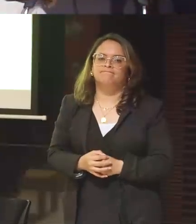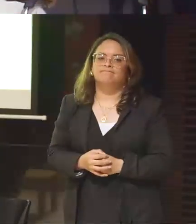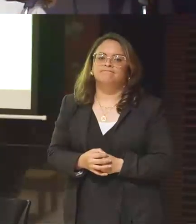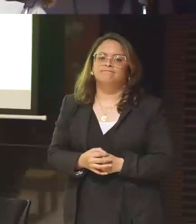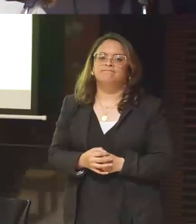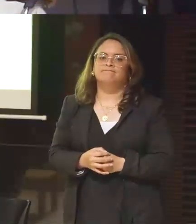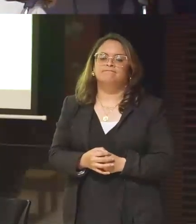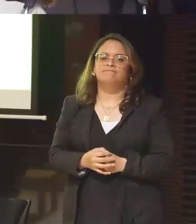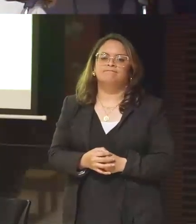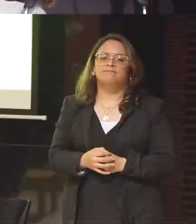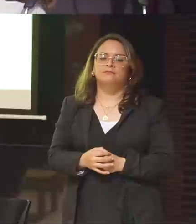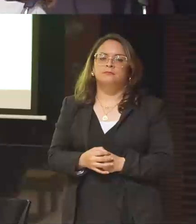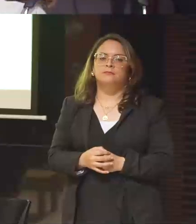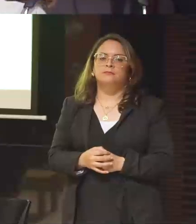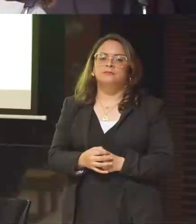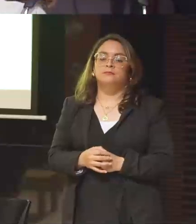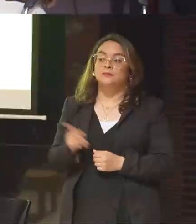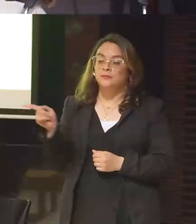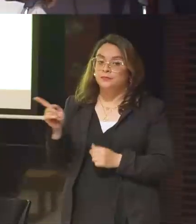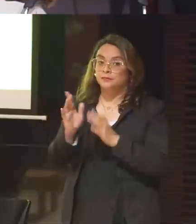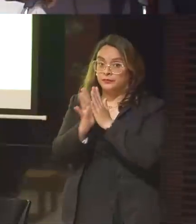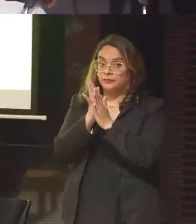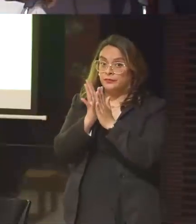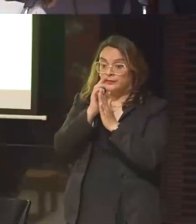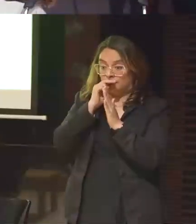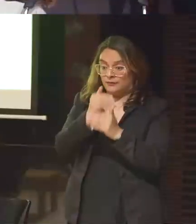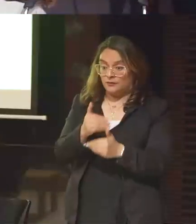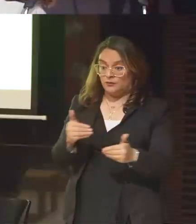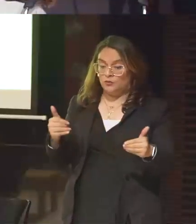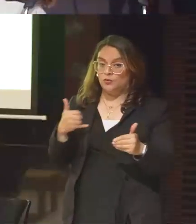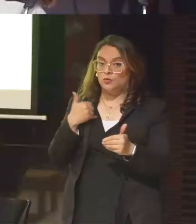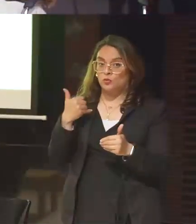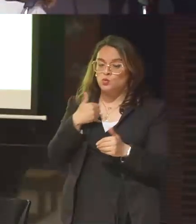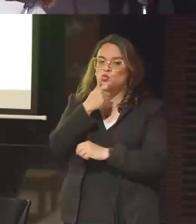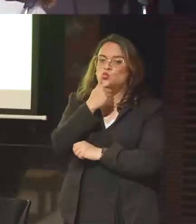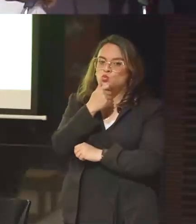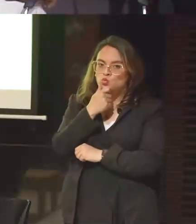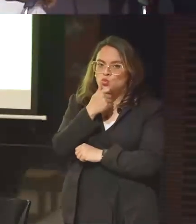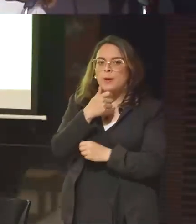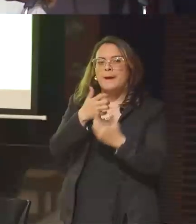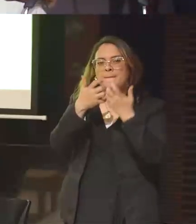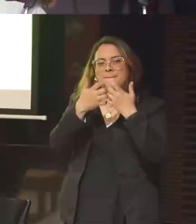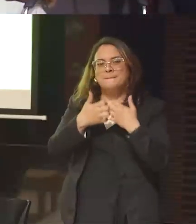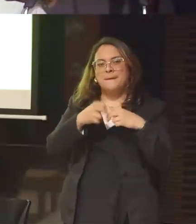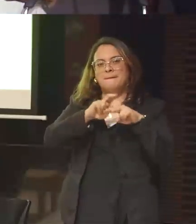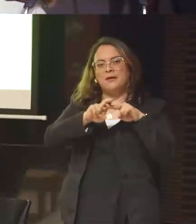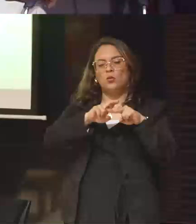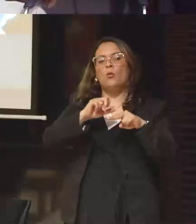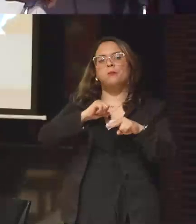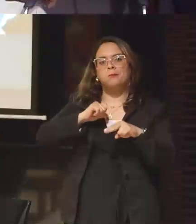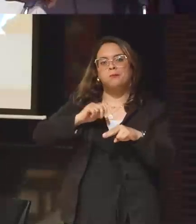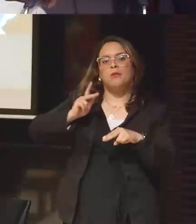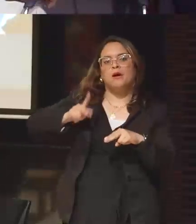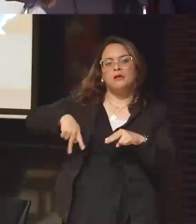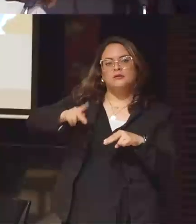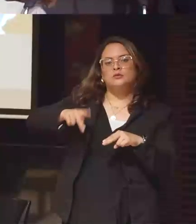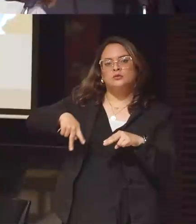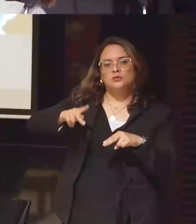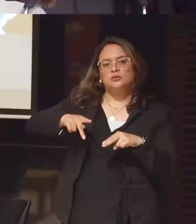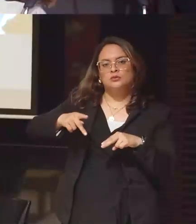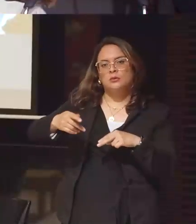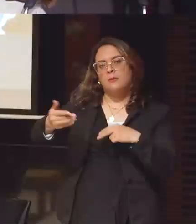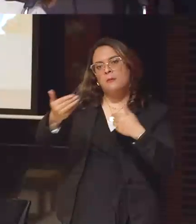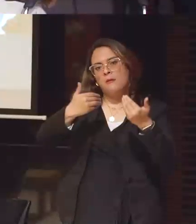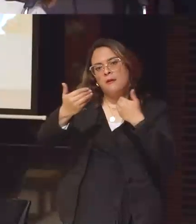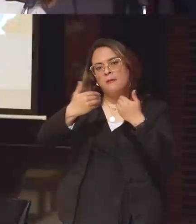Eso que estás hablando de la infancia y de la juventud. La empresa Metro tiene el vagón de escuela, por lo que han pasado más de 70.000 jóvenes